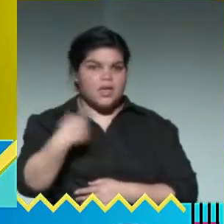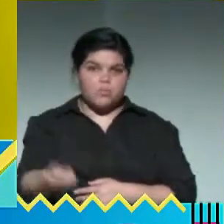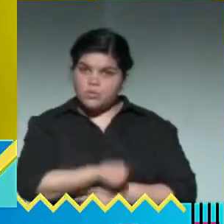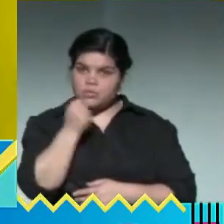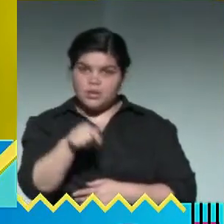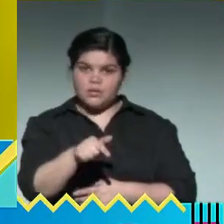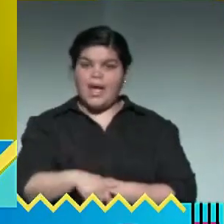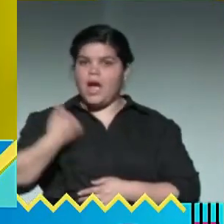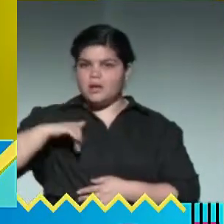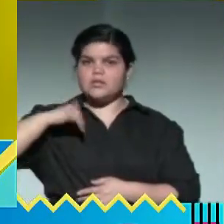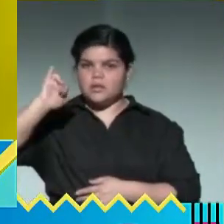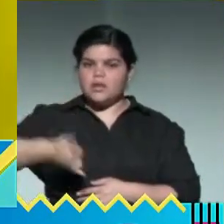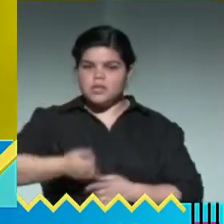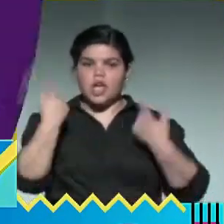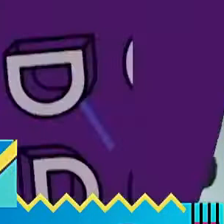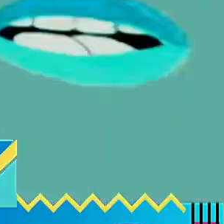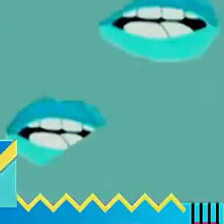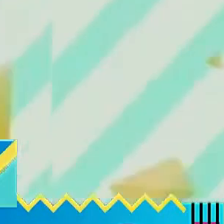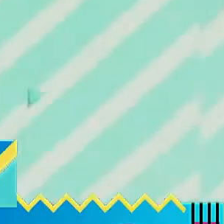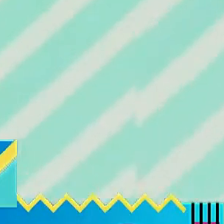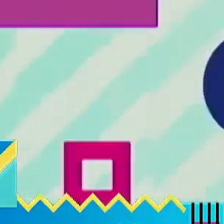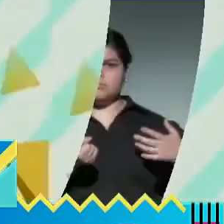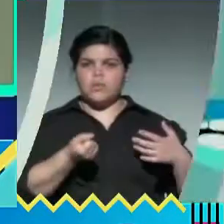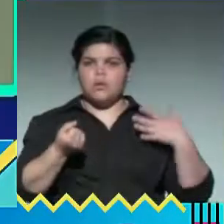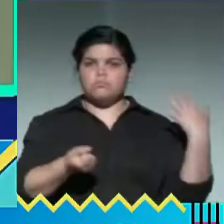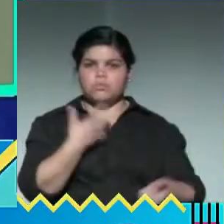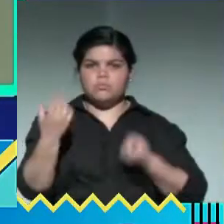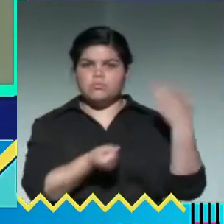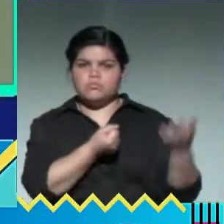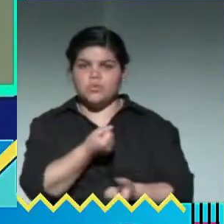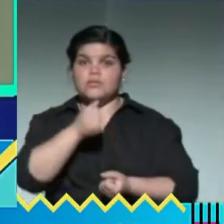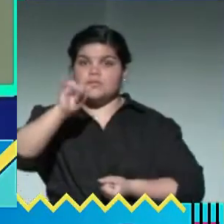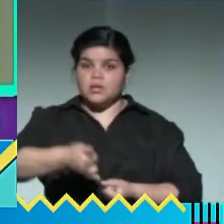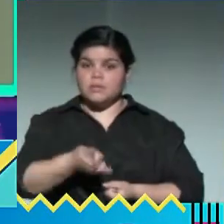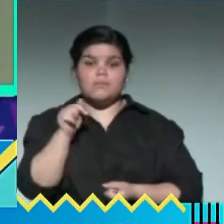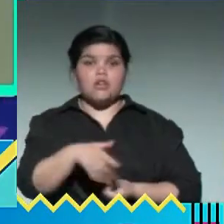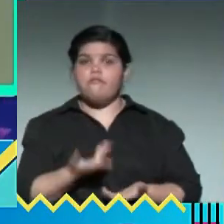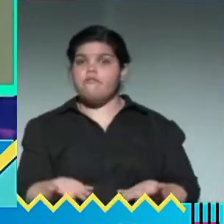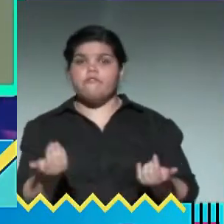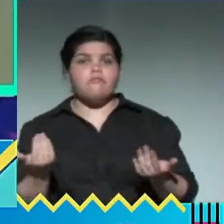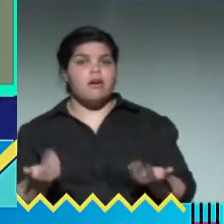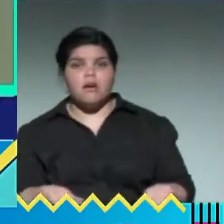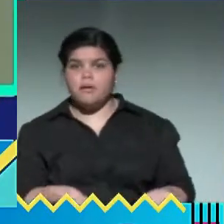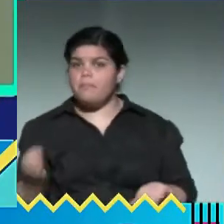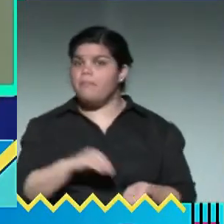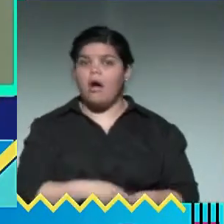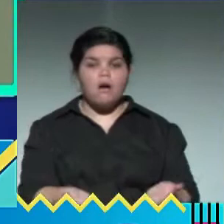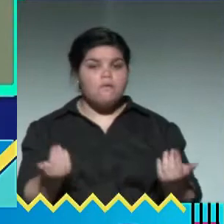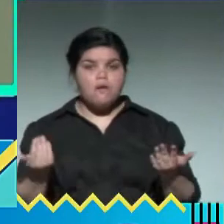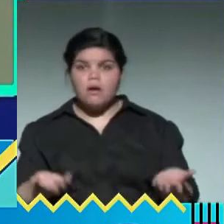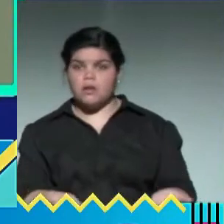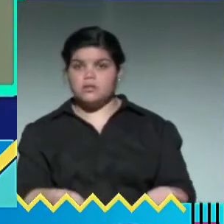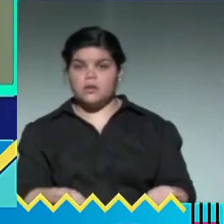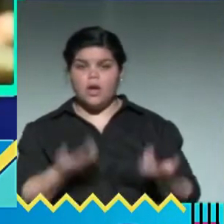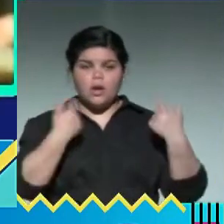tiene recursos. Ahora, solamente eso no alcanza. Entonces, esta también, digamos, a pesar de las cosas malas, hay que